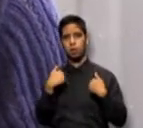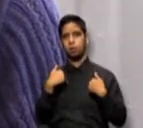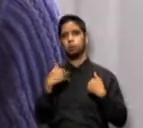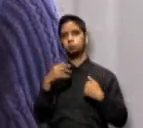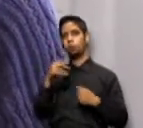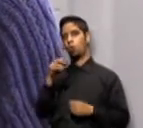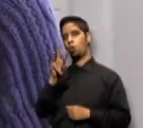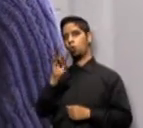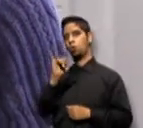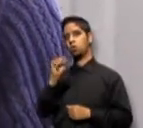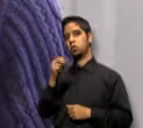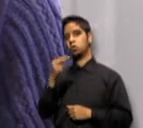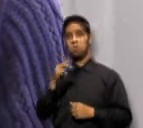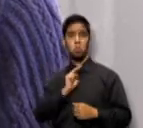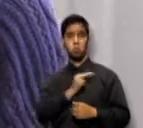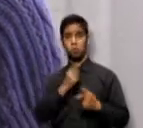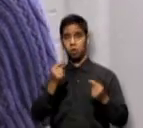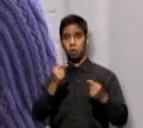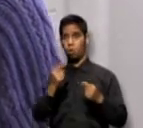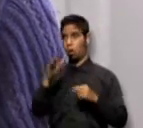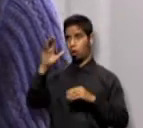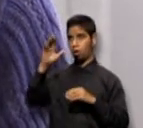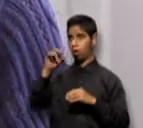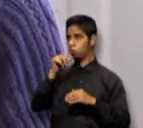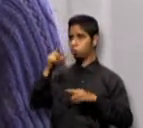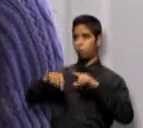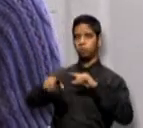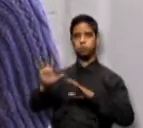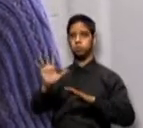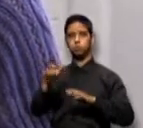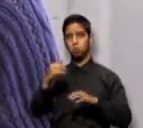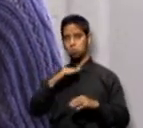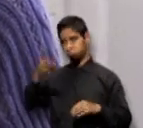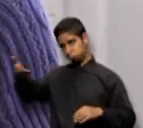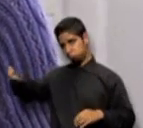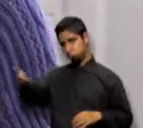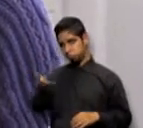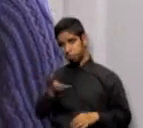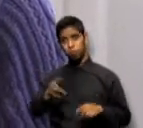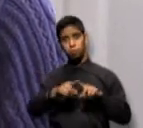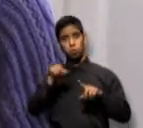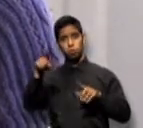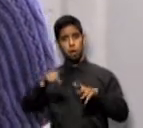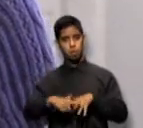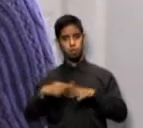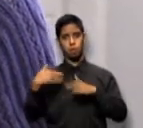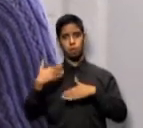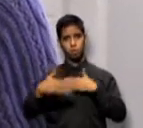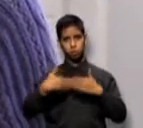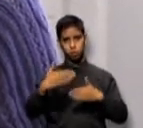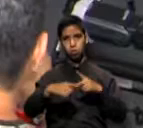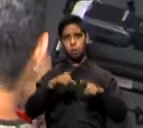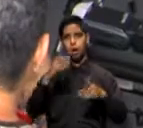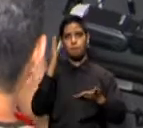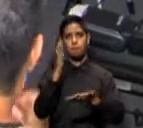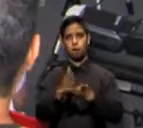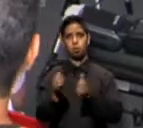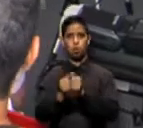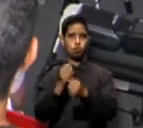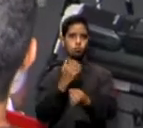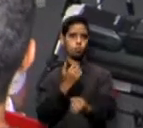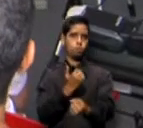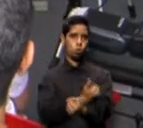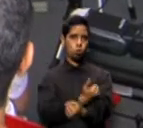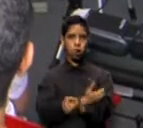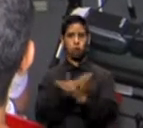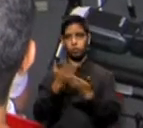las recibimos. Cuando las recibimos, pues ya entran en un proceso de retirada de sustancia. El presidente de la